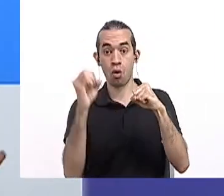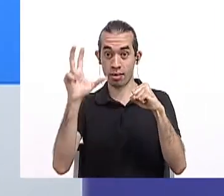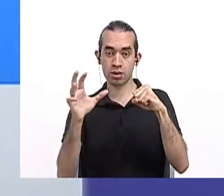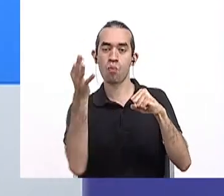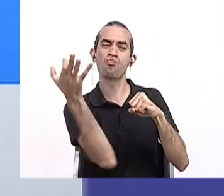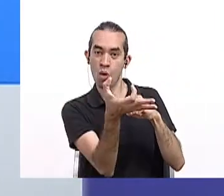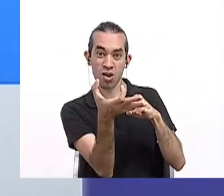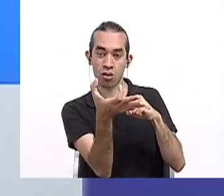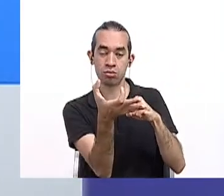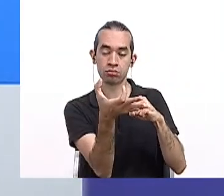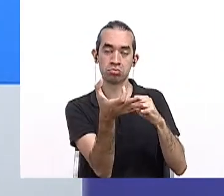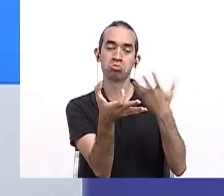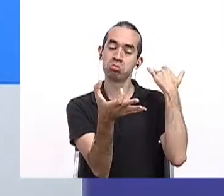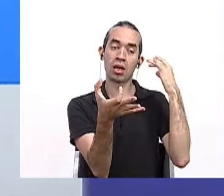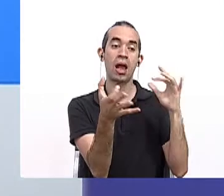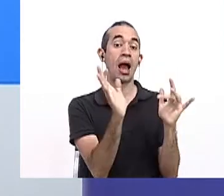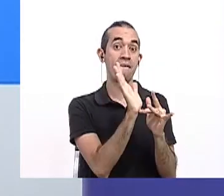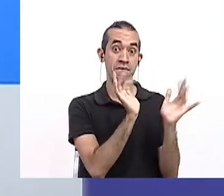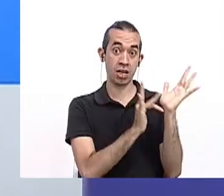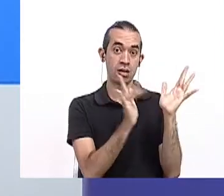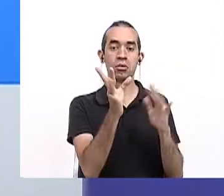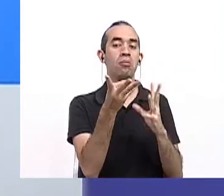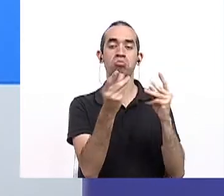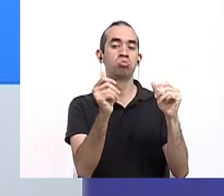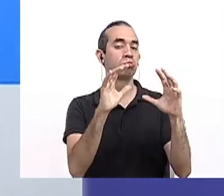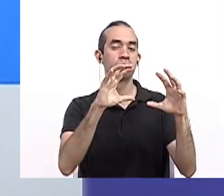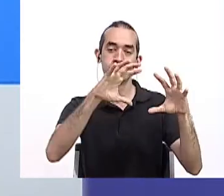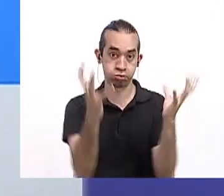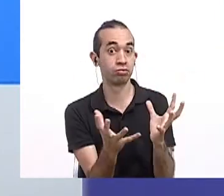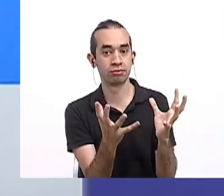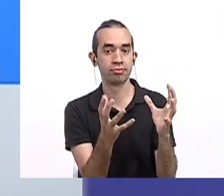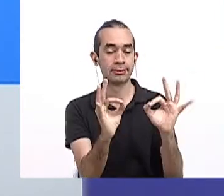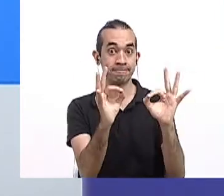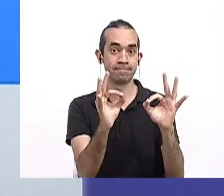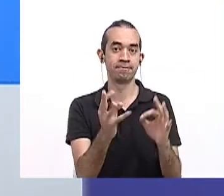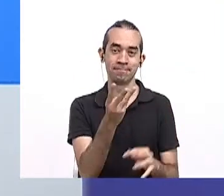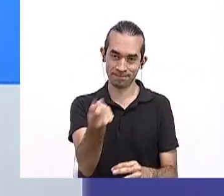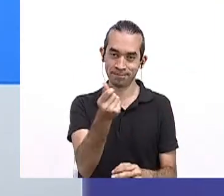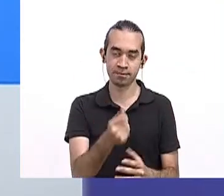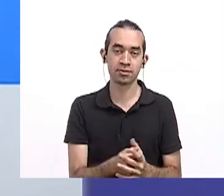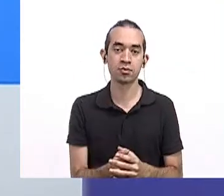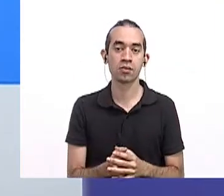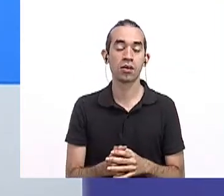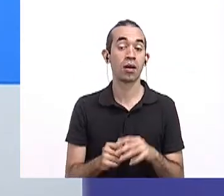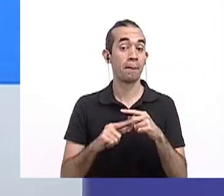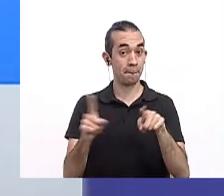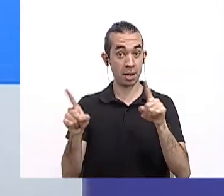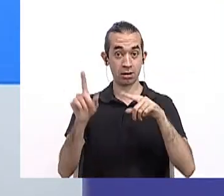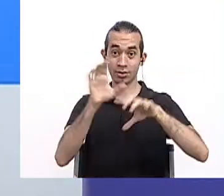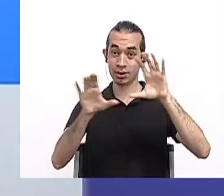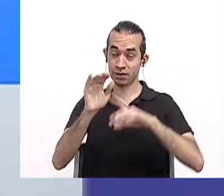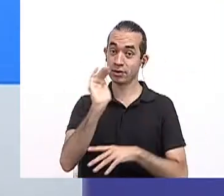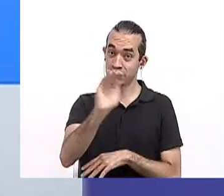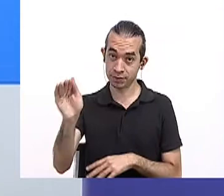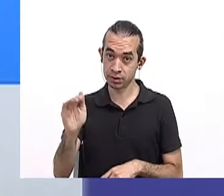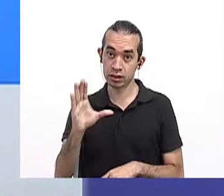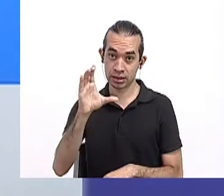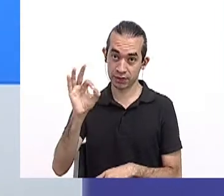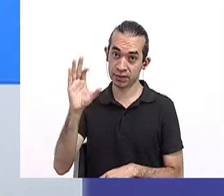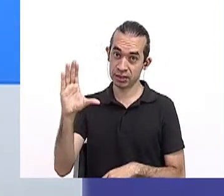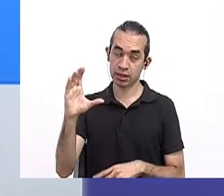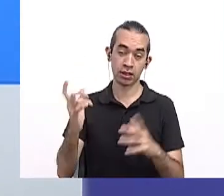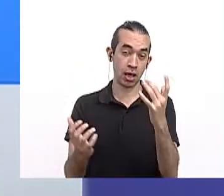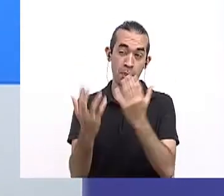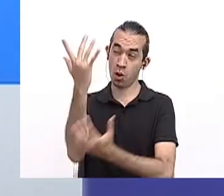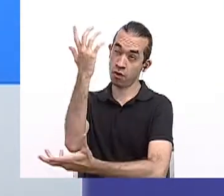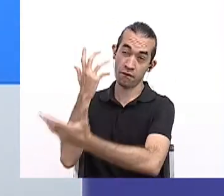los científicos advierten que la cantidad de sustancias que aún están en la atmósfera de cloroflurocarbonos es